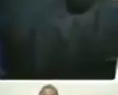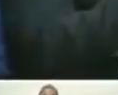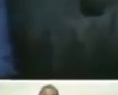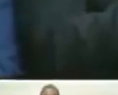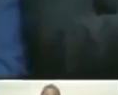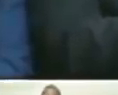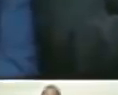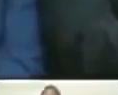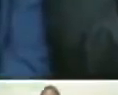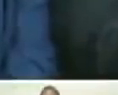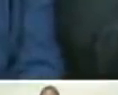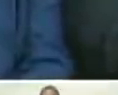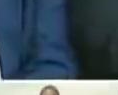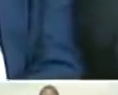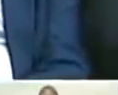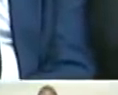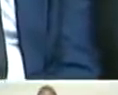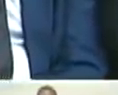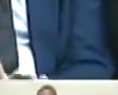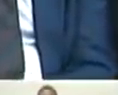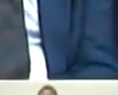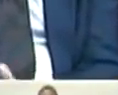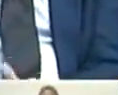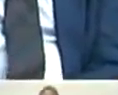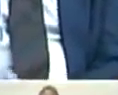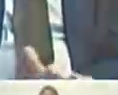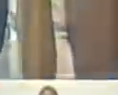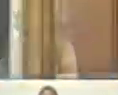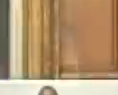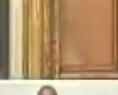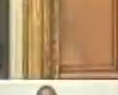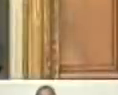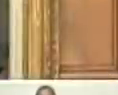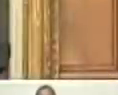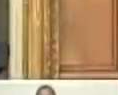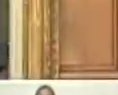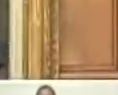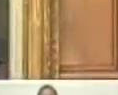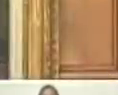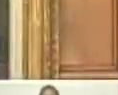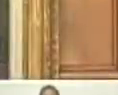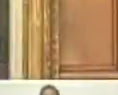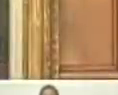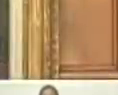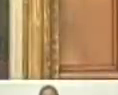de la libertad de información, de la libertad de expresión.